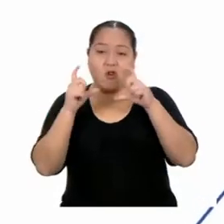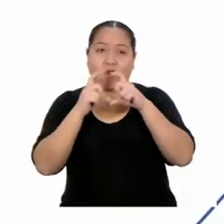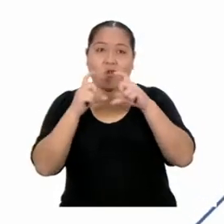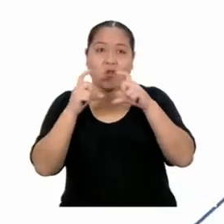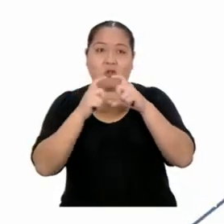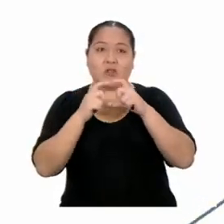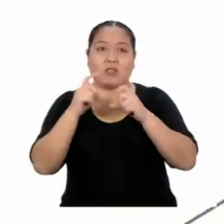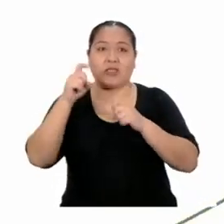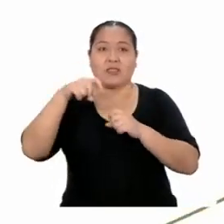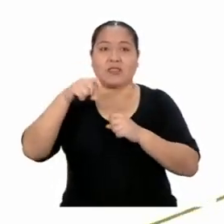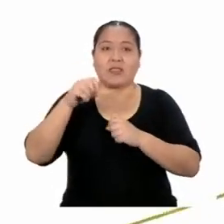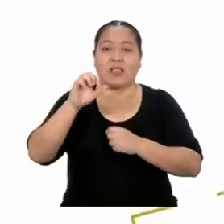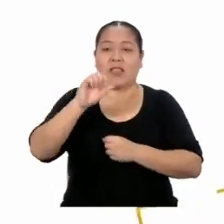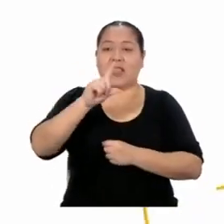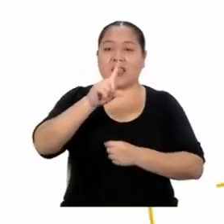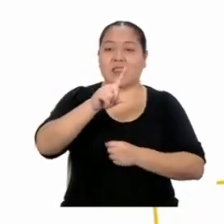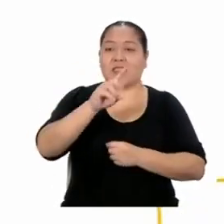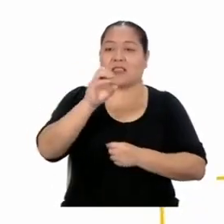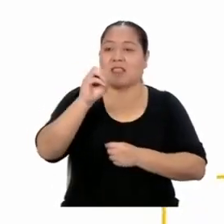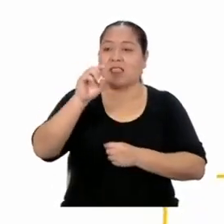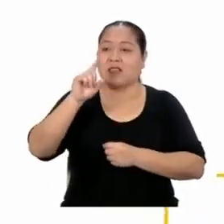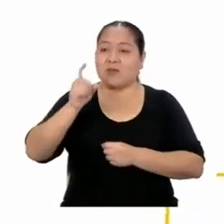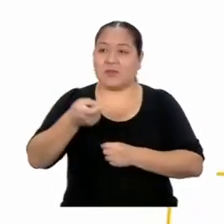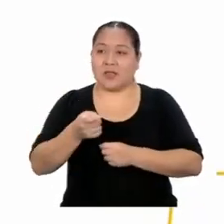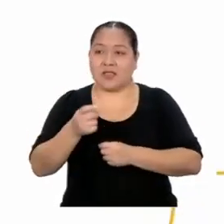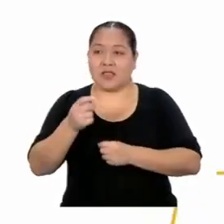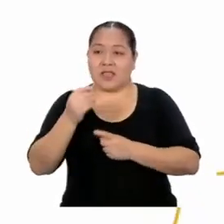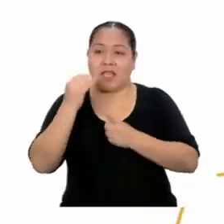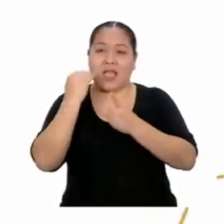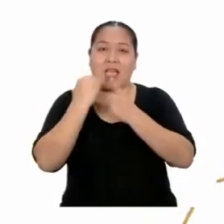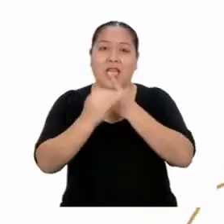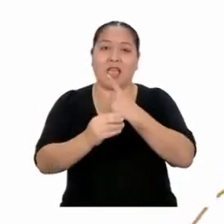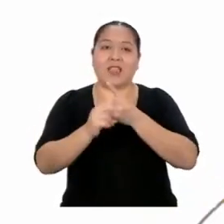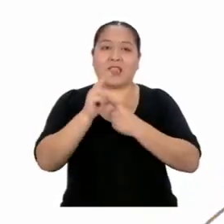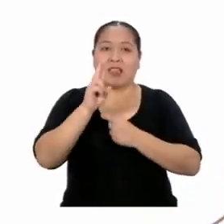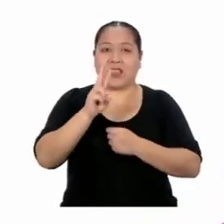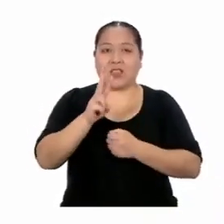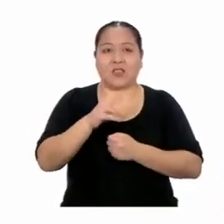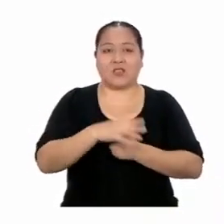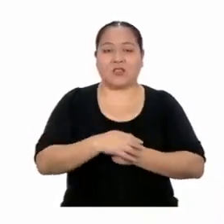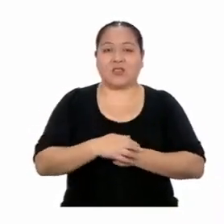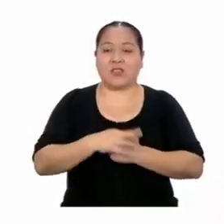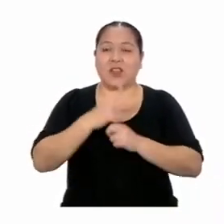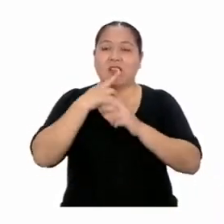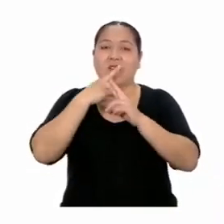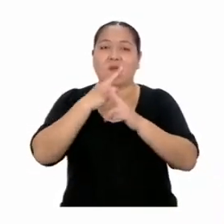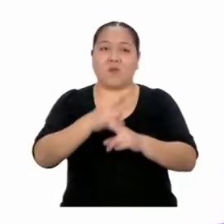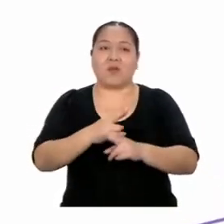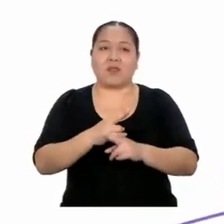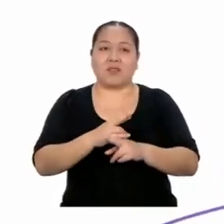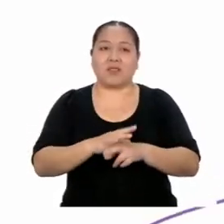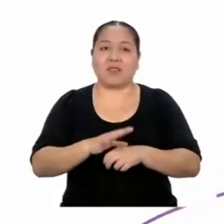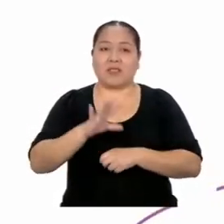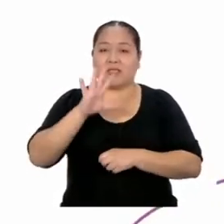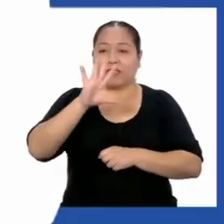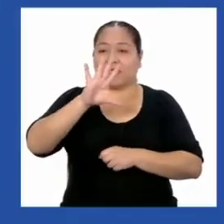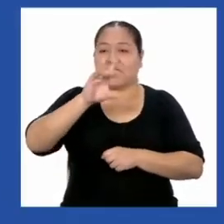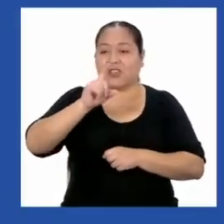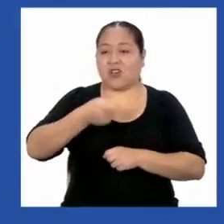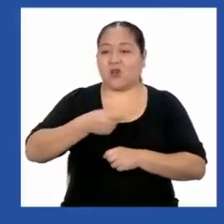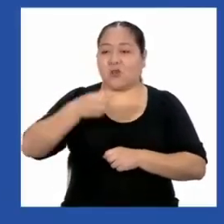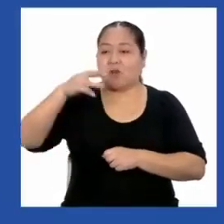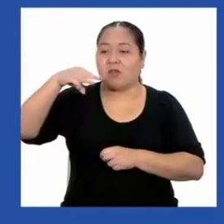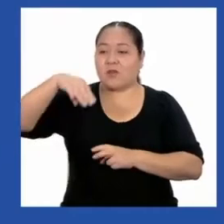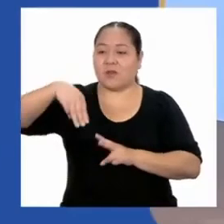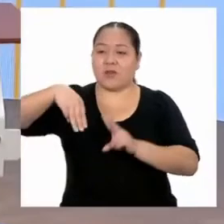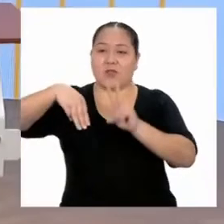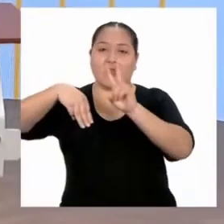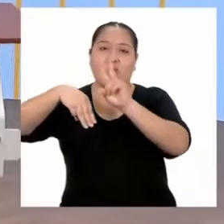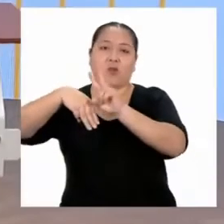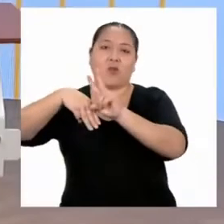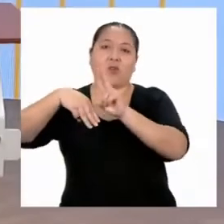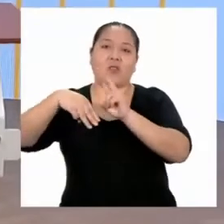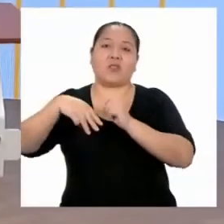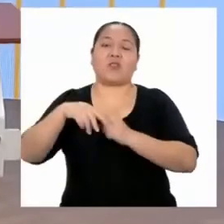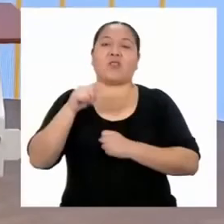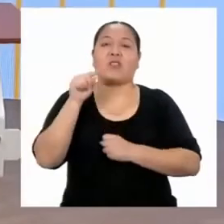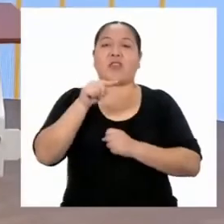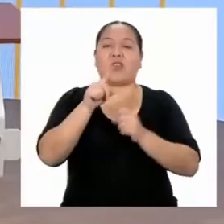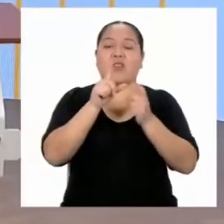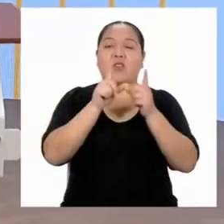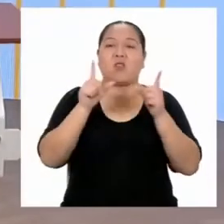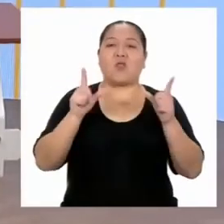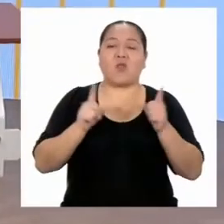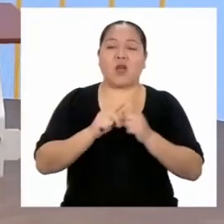que dividir 10.000 entre 2, lo cual nos daría como resultado 5.000 metros cuadrados de área verde